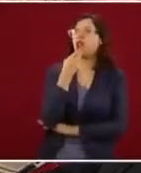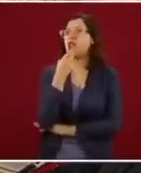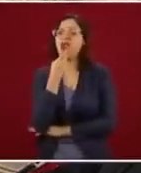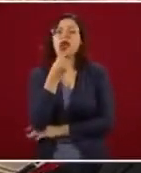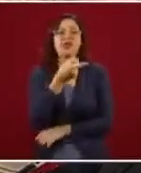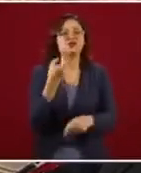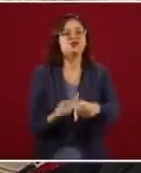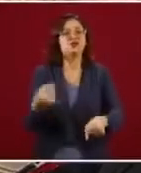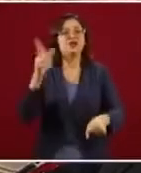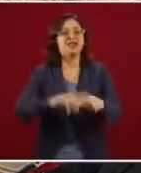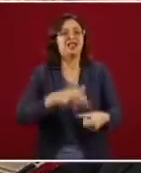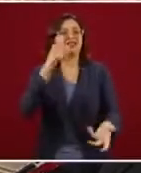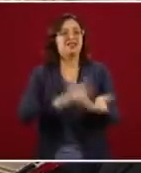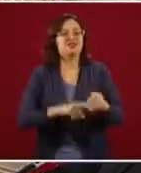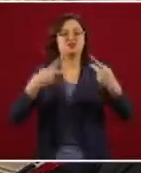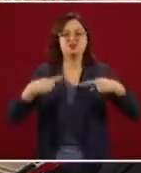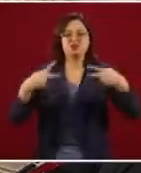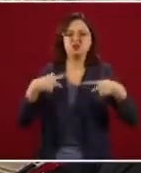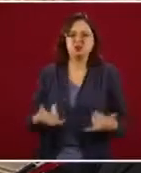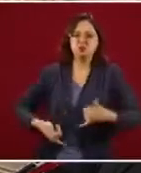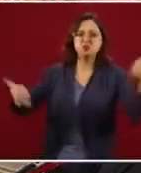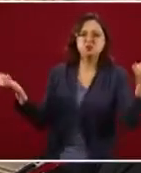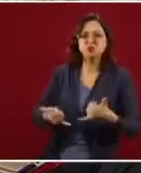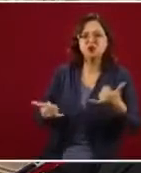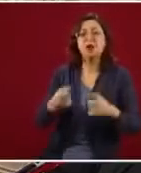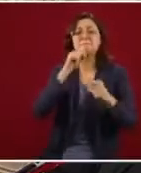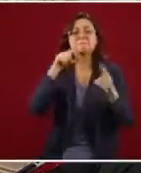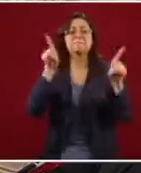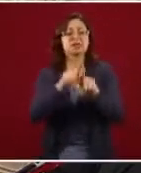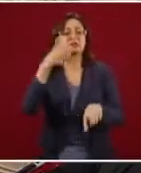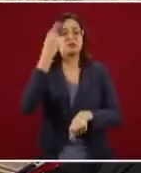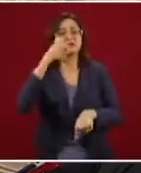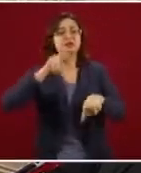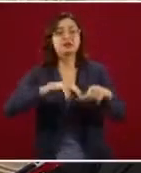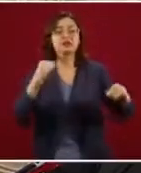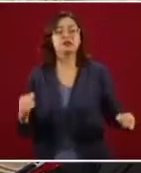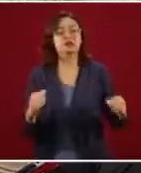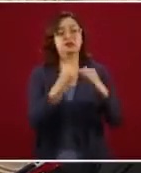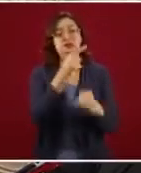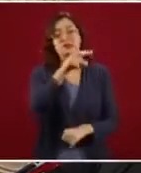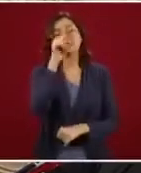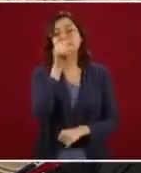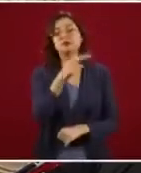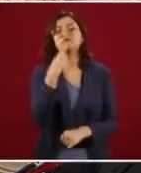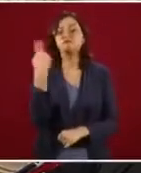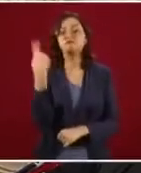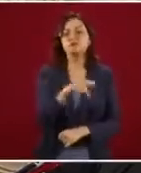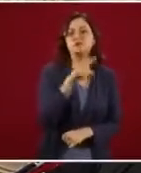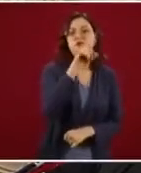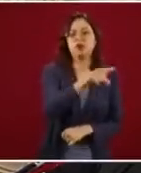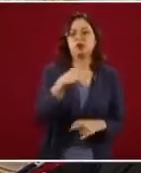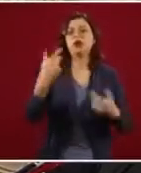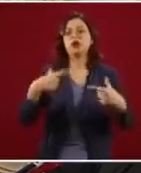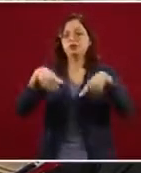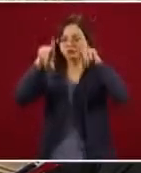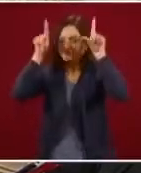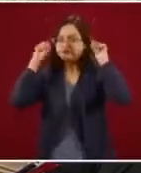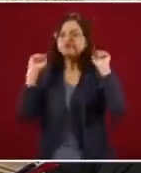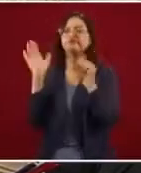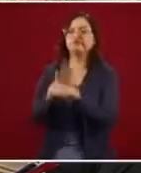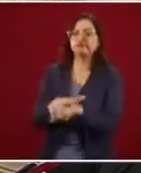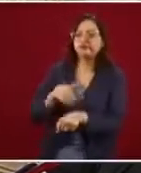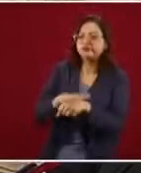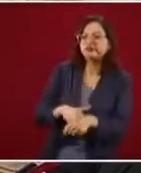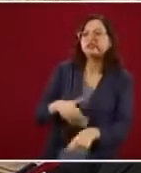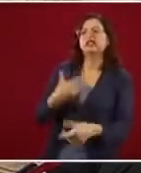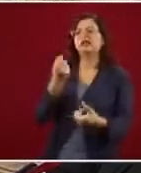de los servicios de salud. Y también al director del instituto se le acusa de, obviamente, hostigamiento a enfermeras y